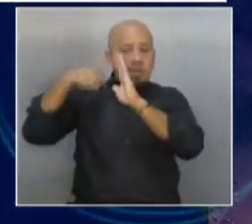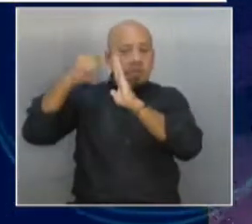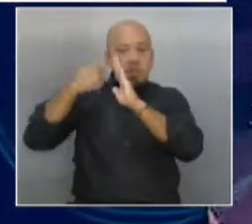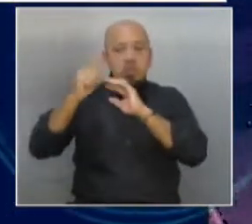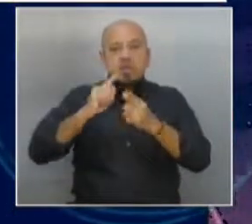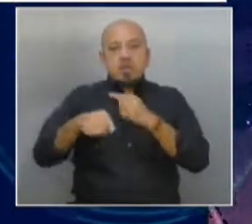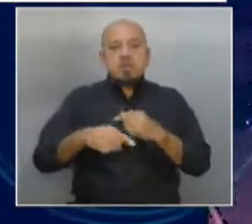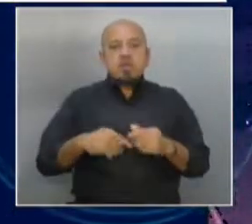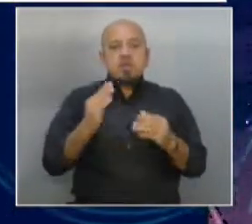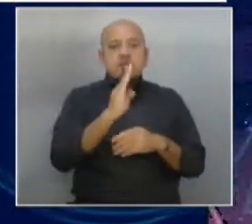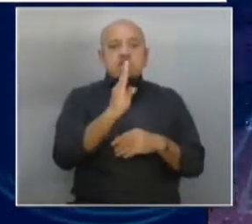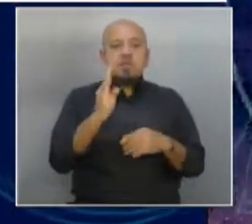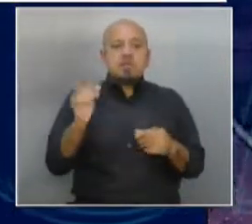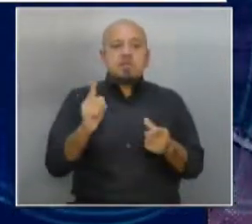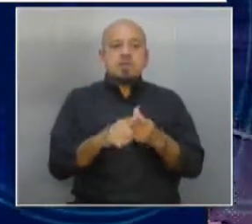libros,